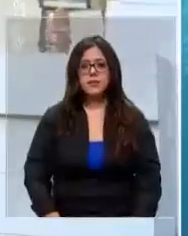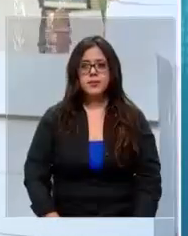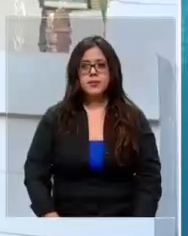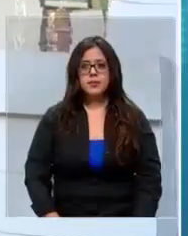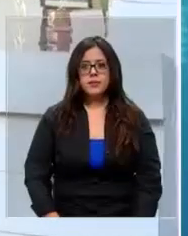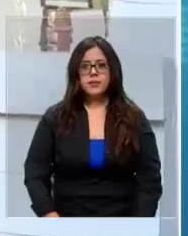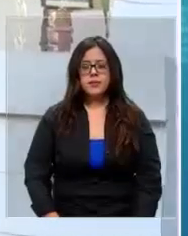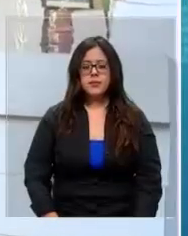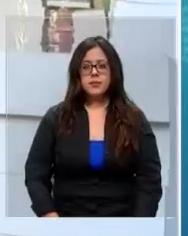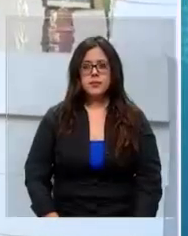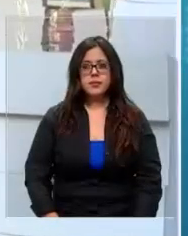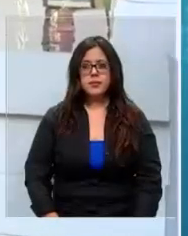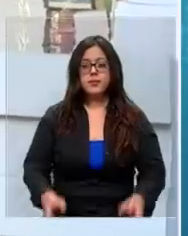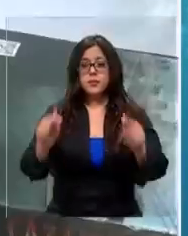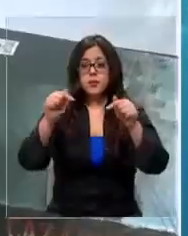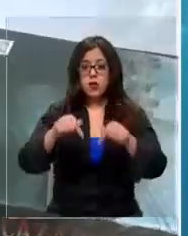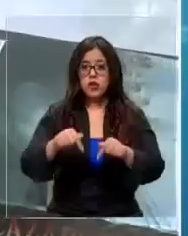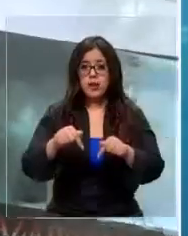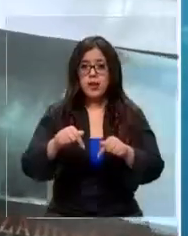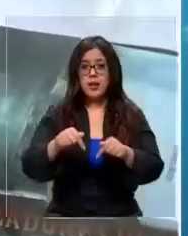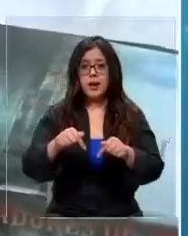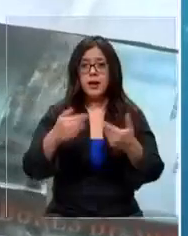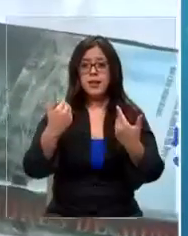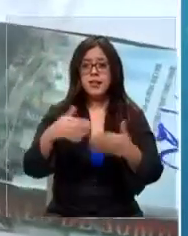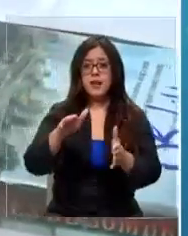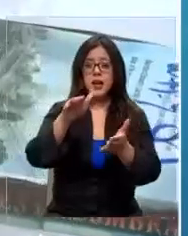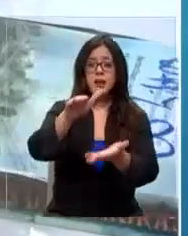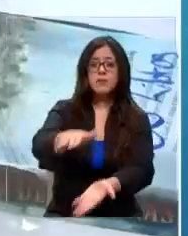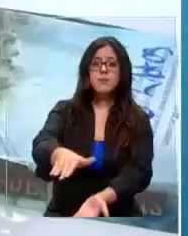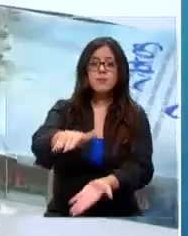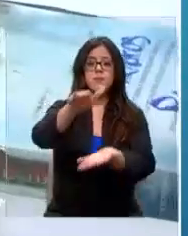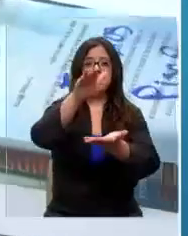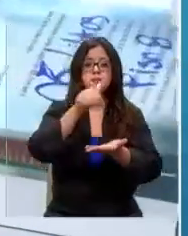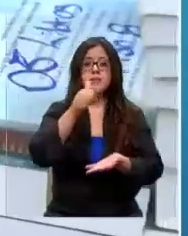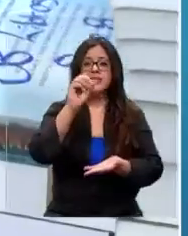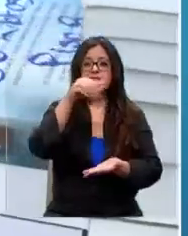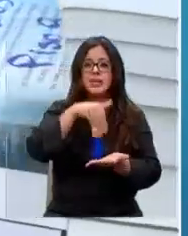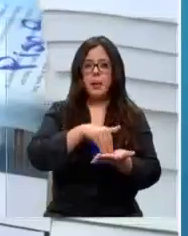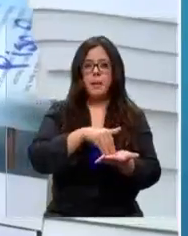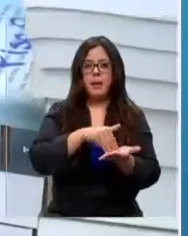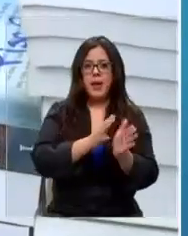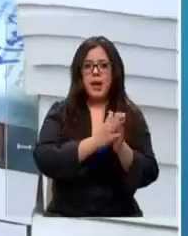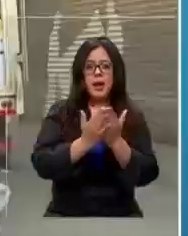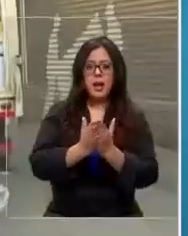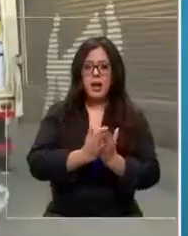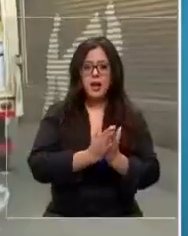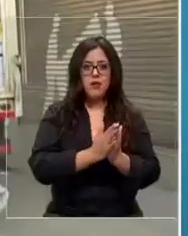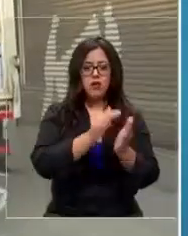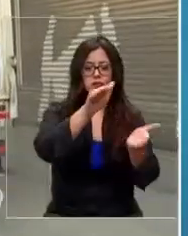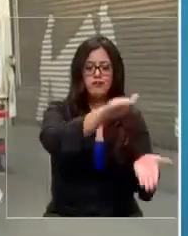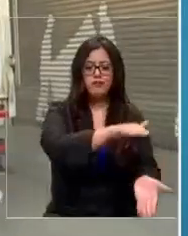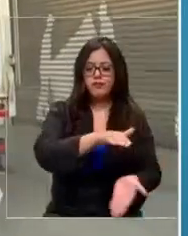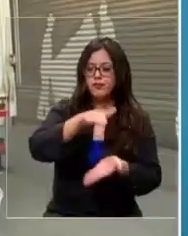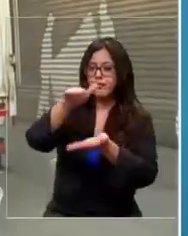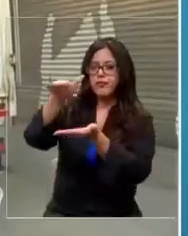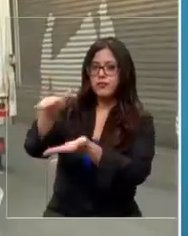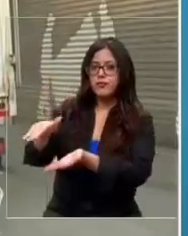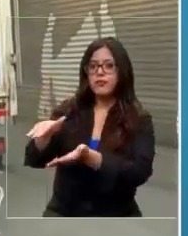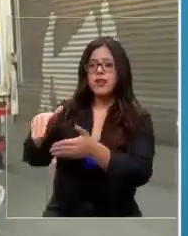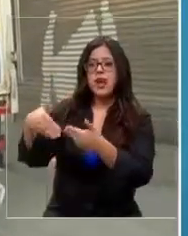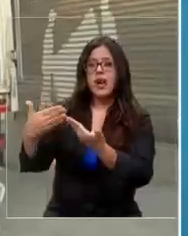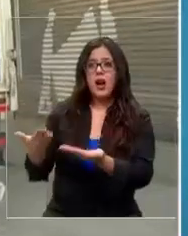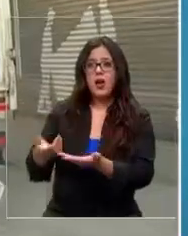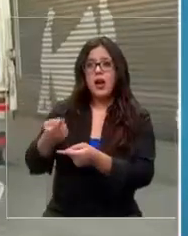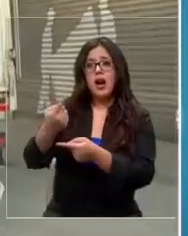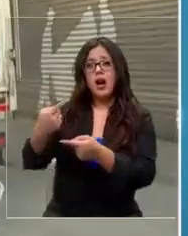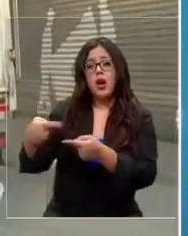Bueno, durante el transcurso de esta tarde-noche ya han sido retirados, Daniel, estos cerca de 60.000 ejemplares. Ahora quedan a disposición ahí de una editorial